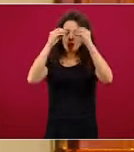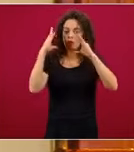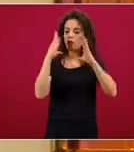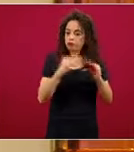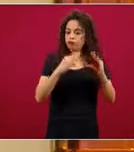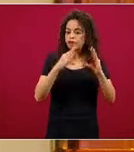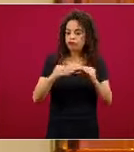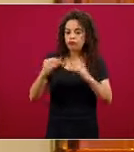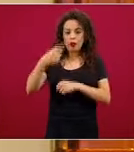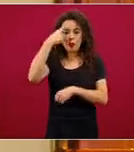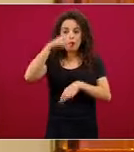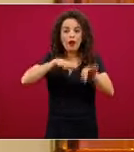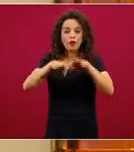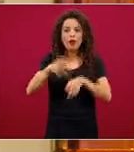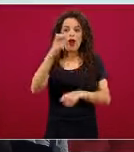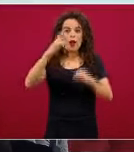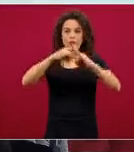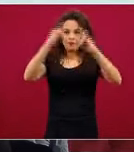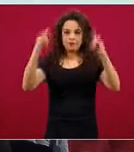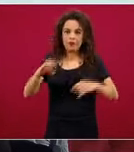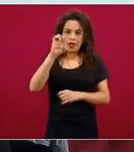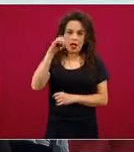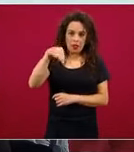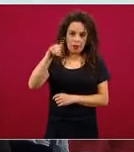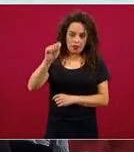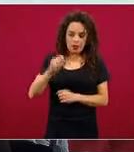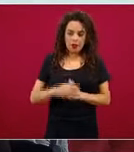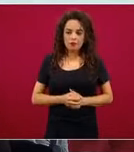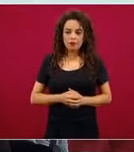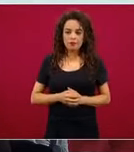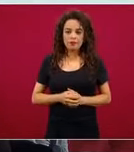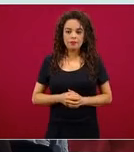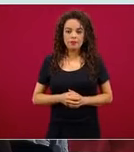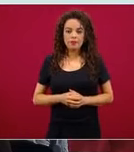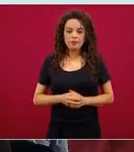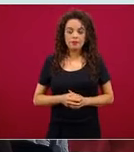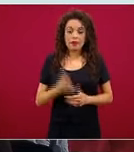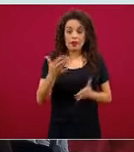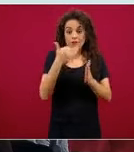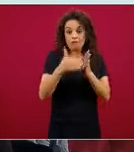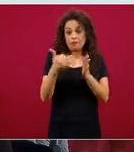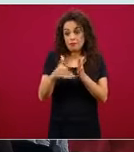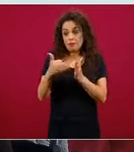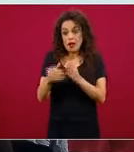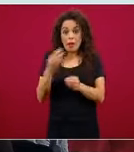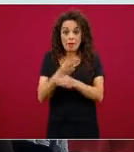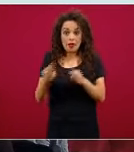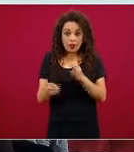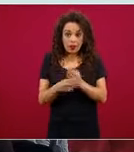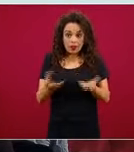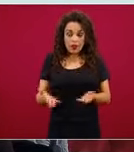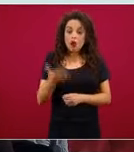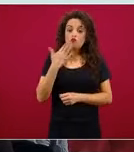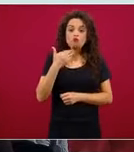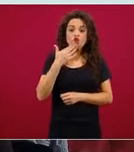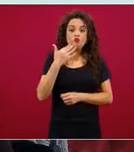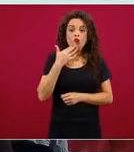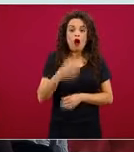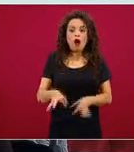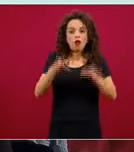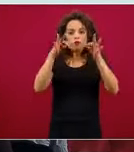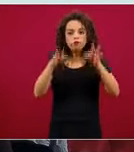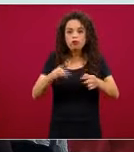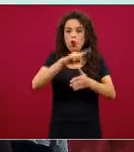en estos MTs. El trabajar en ambientes con pocos recursos, es decir, donde no tenemos una infraestructura física, donde